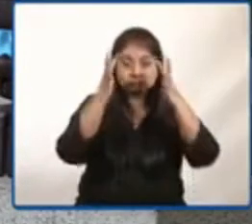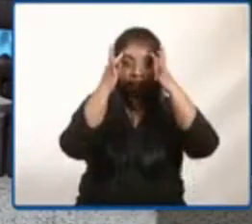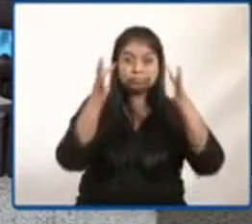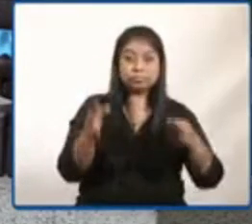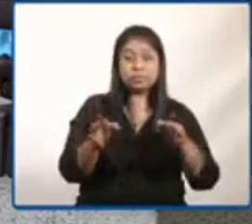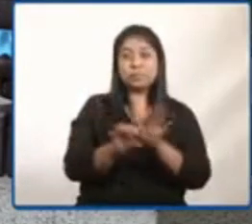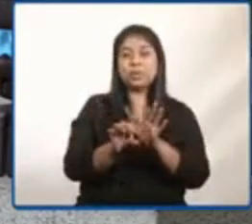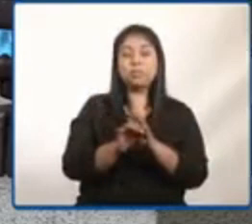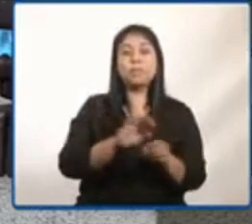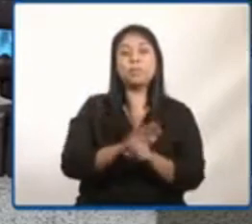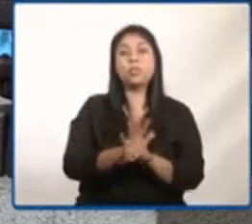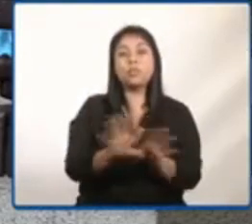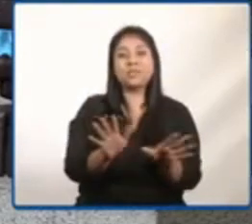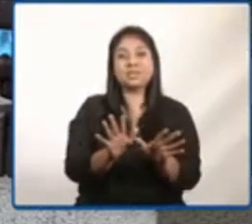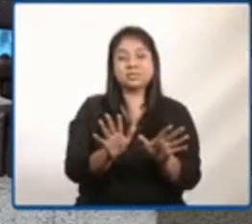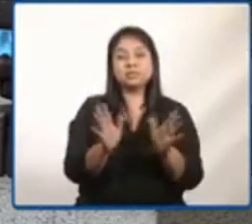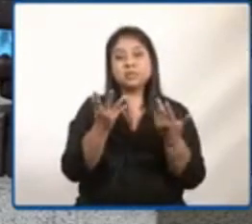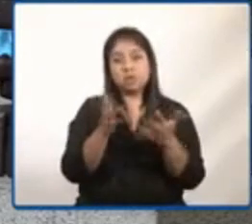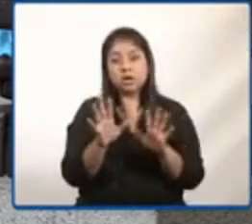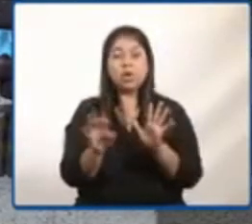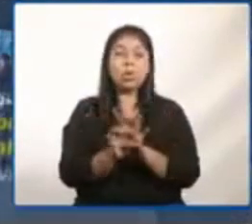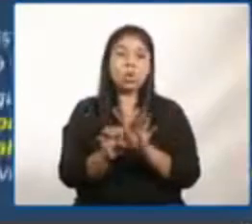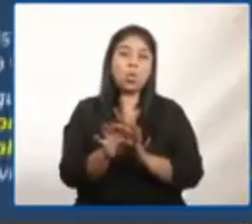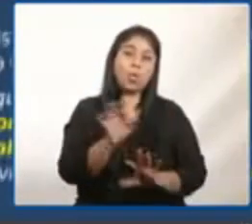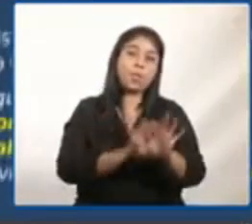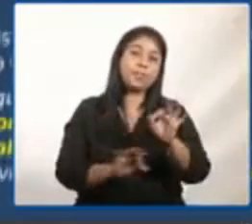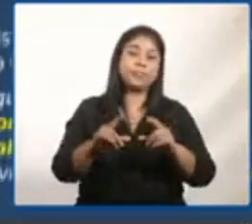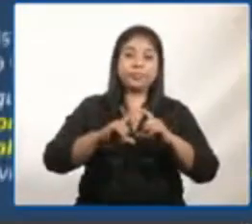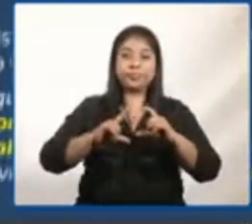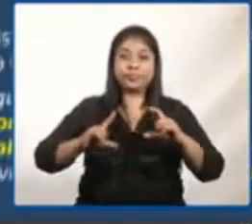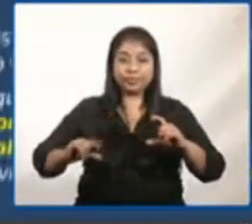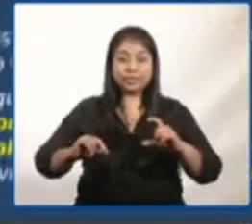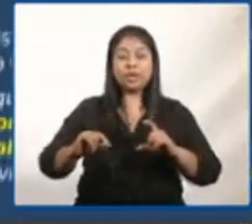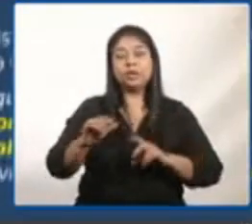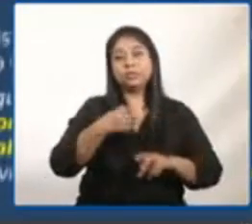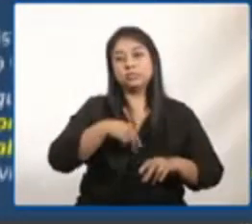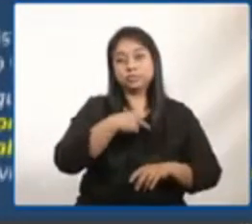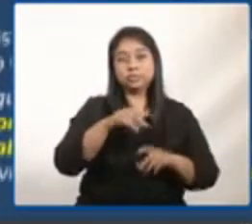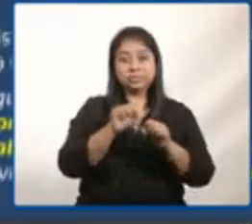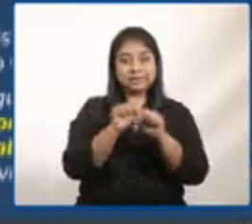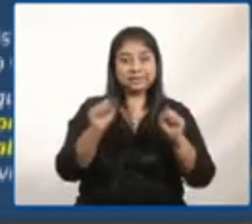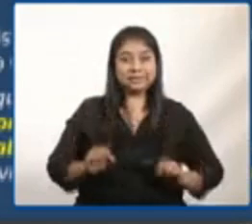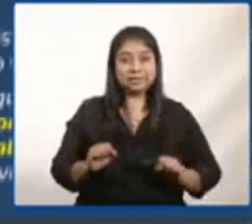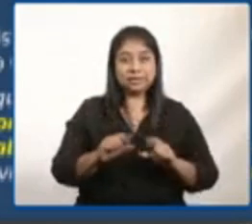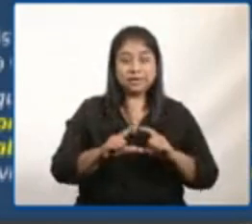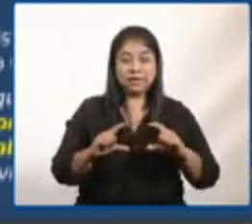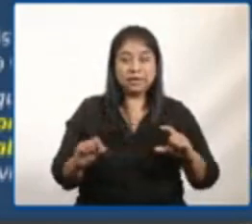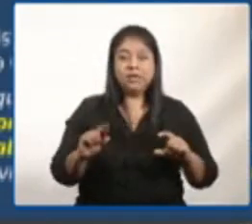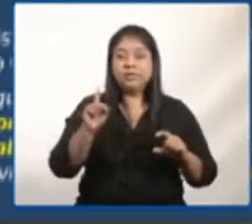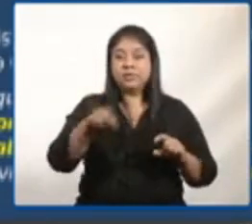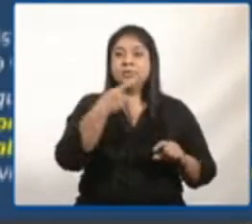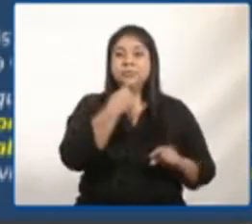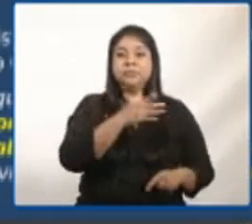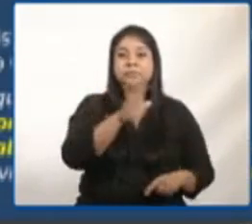por COVID-19. En primer lugar, nosotros como Conred y el sistema como tal es cumplir con la